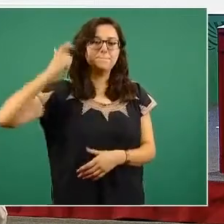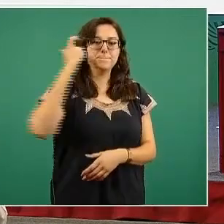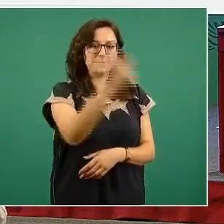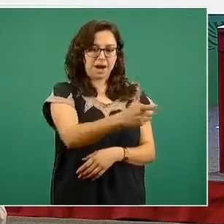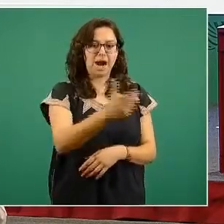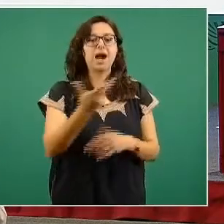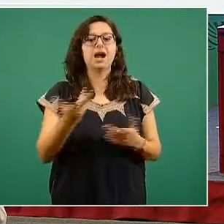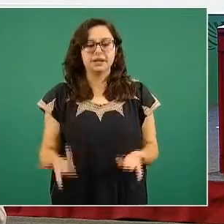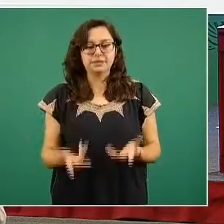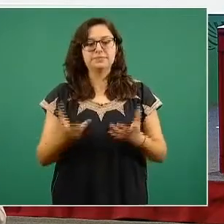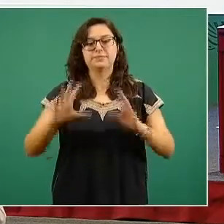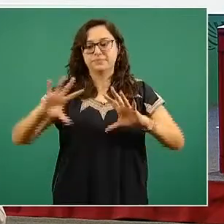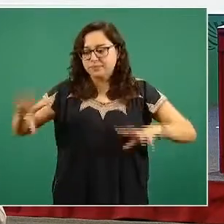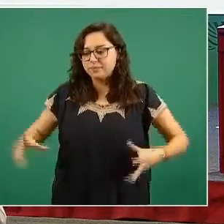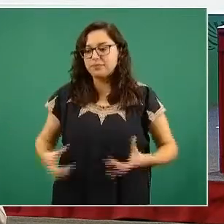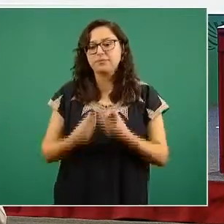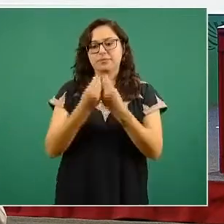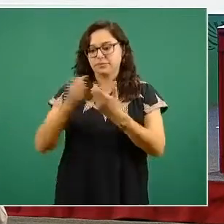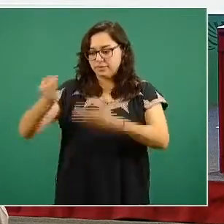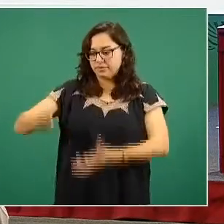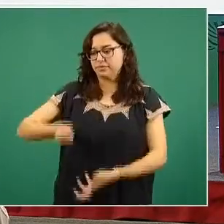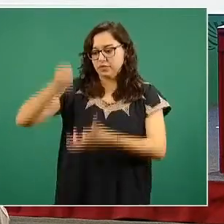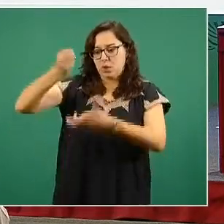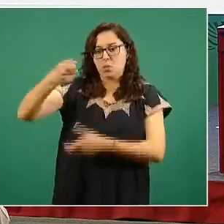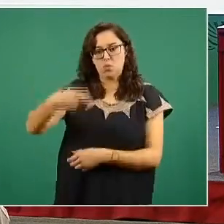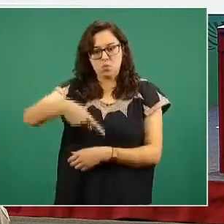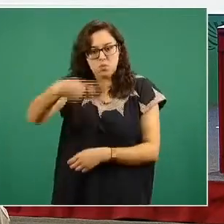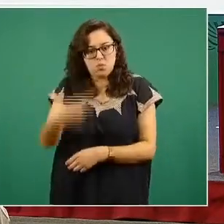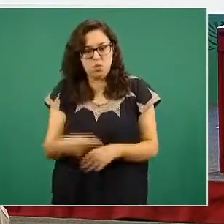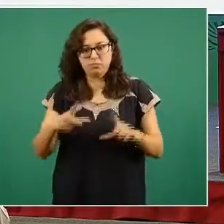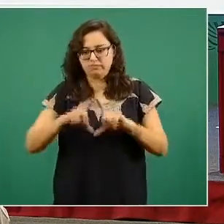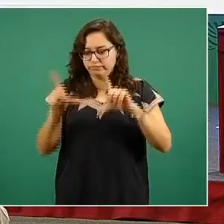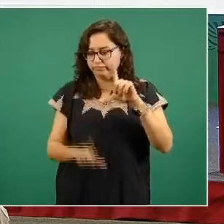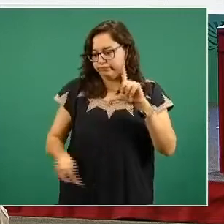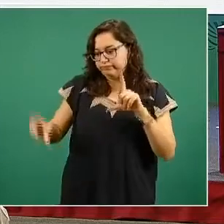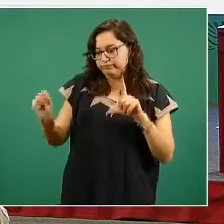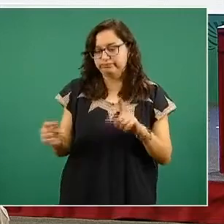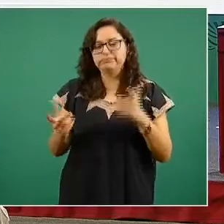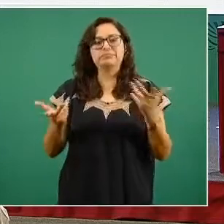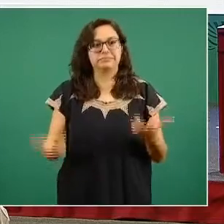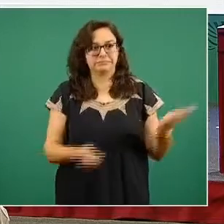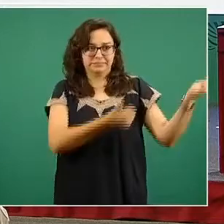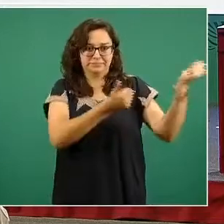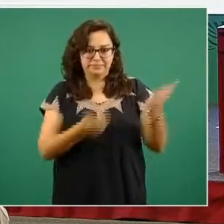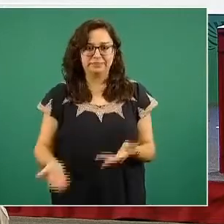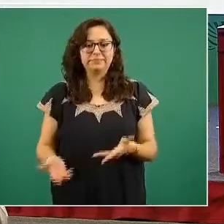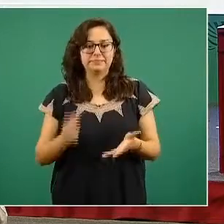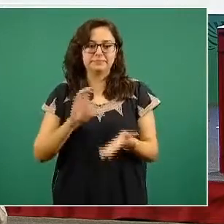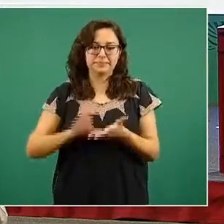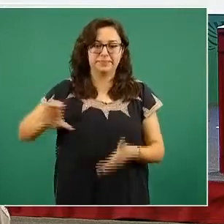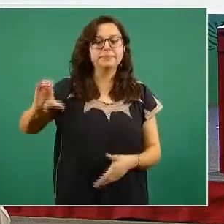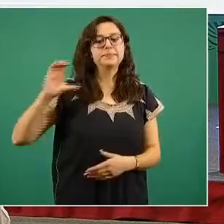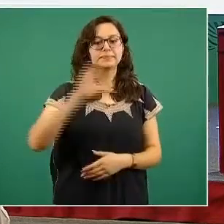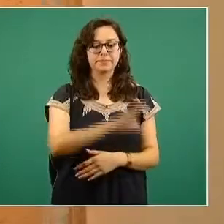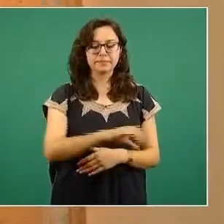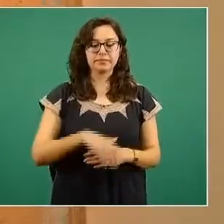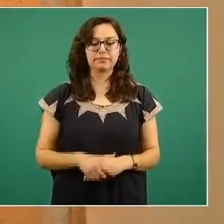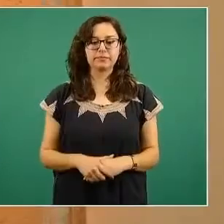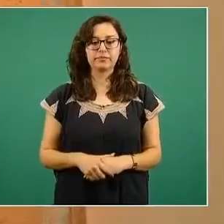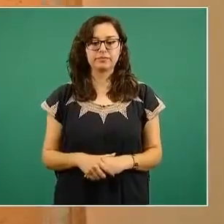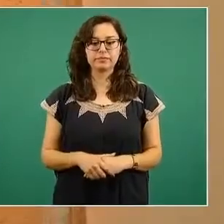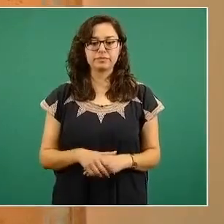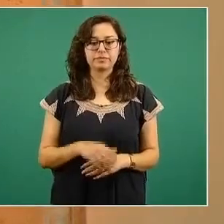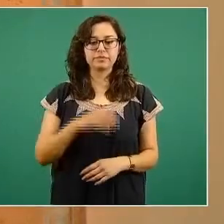esto es una bolsa común que es el Tesoro Nacional y de ahí se está pagando. Por otro lado, recordar